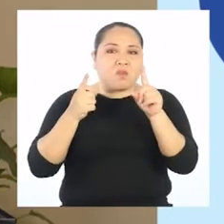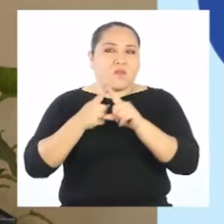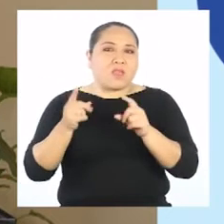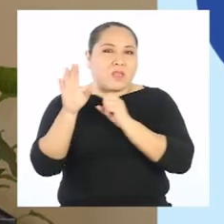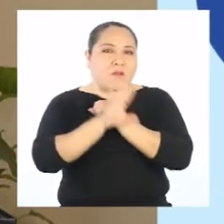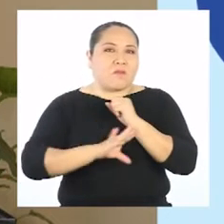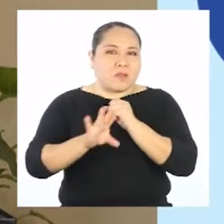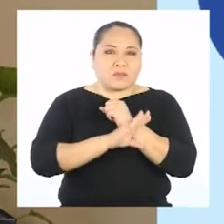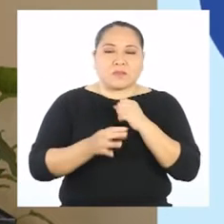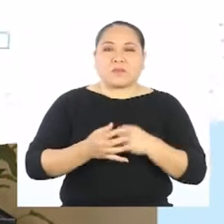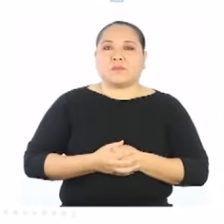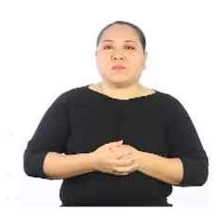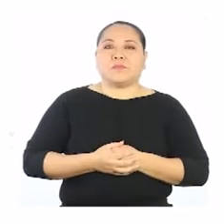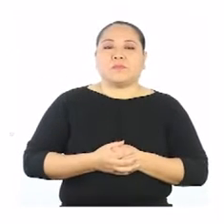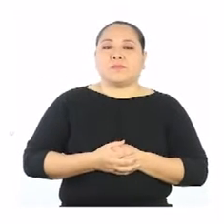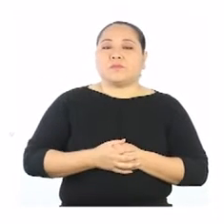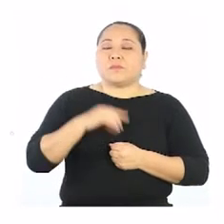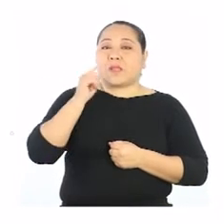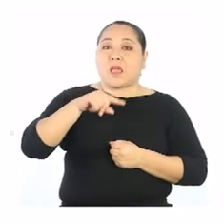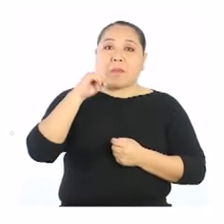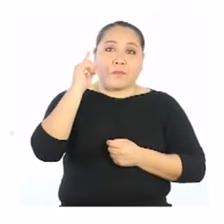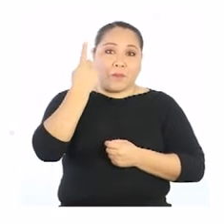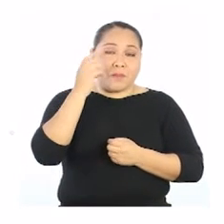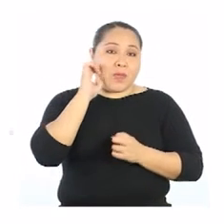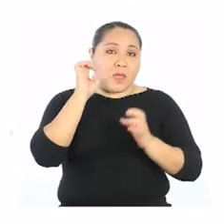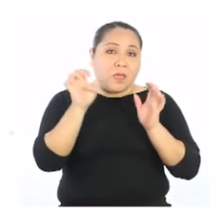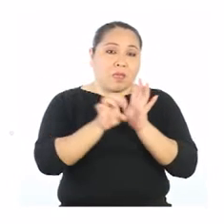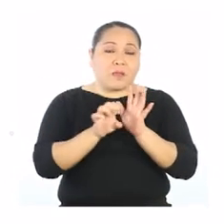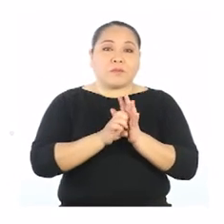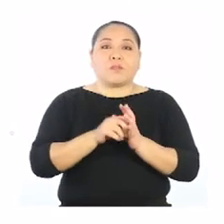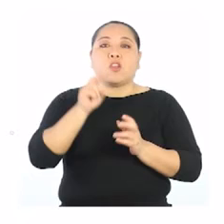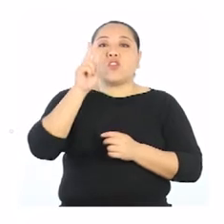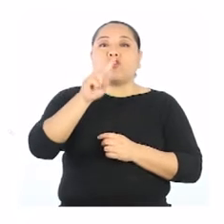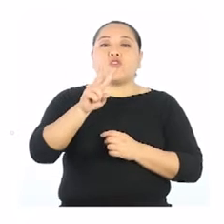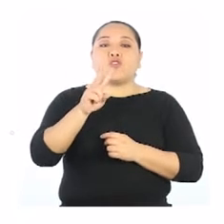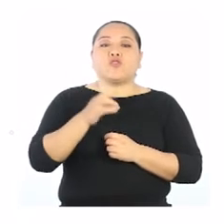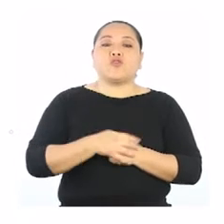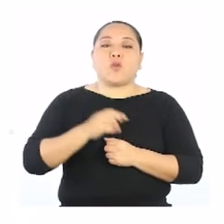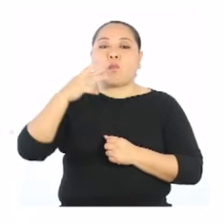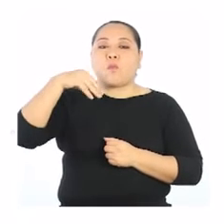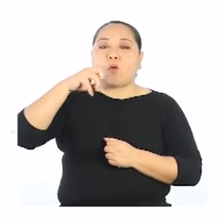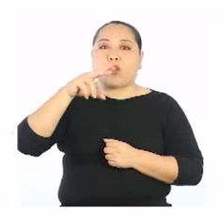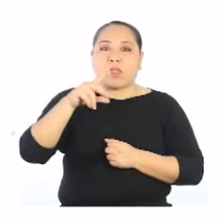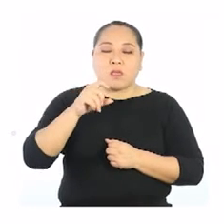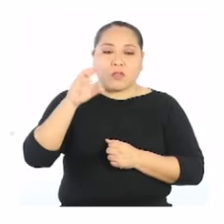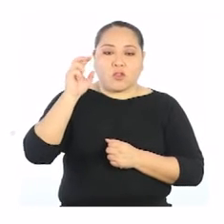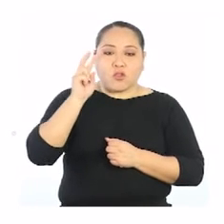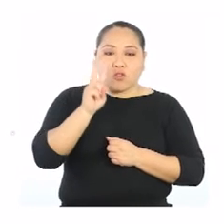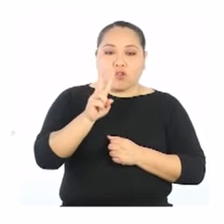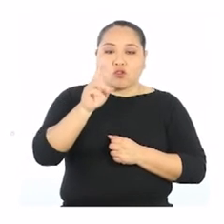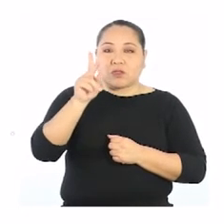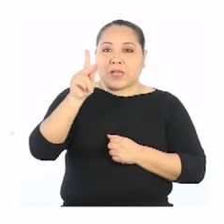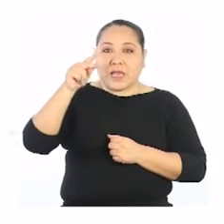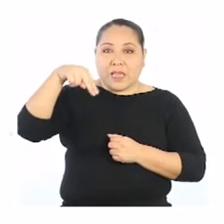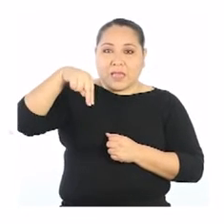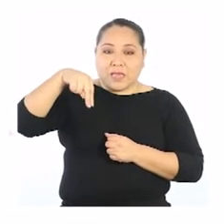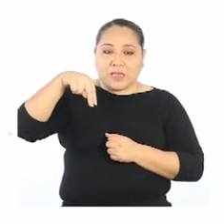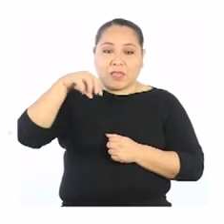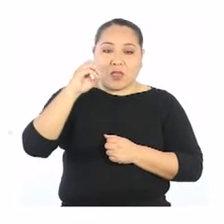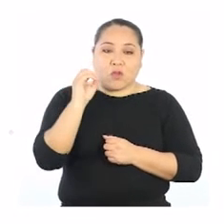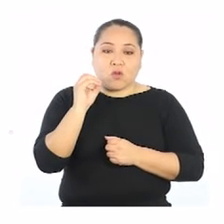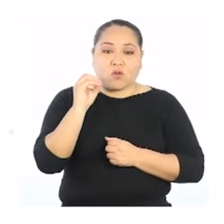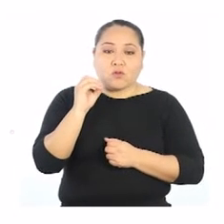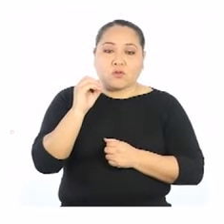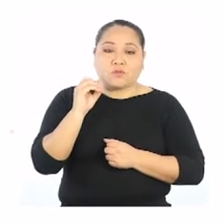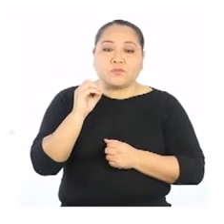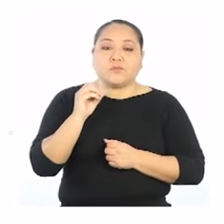observar diferencias fundamentales. En el primer ejemplo, 2 moléculas de nitrato de potasio,